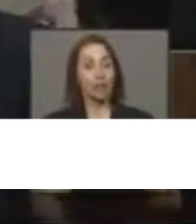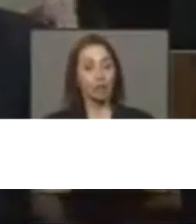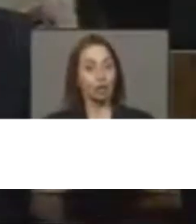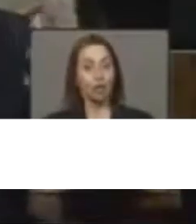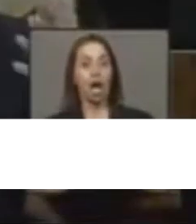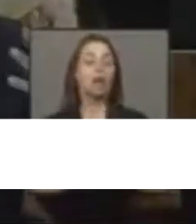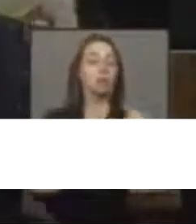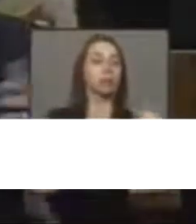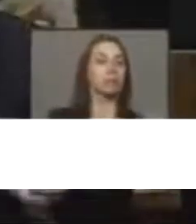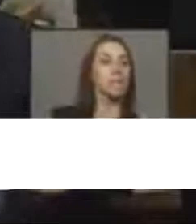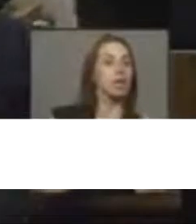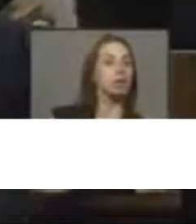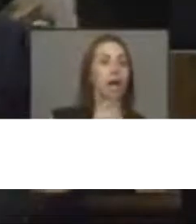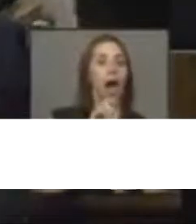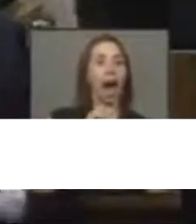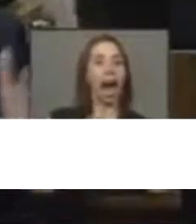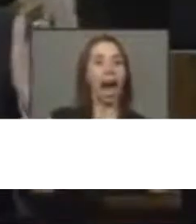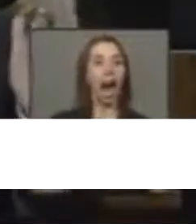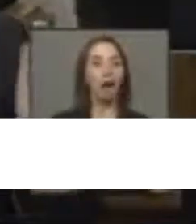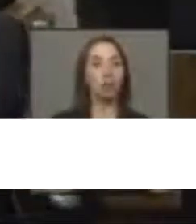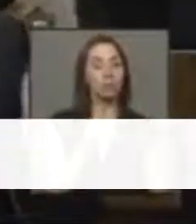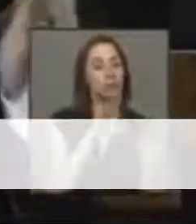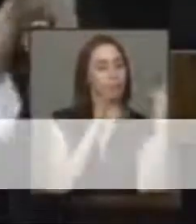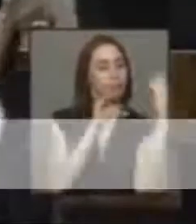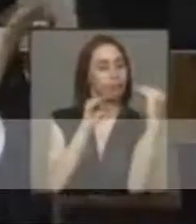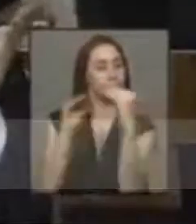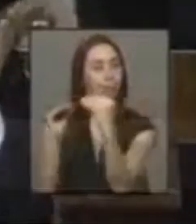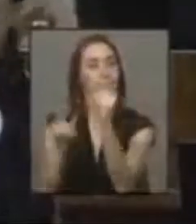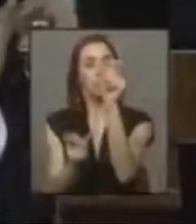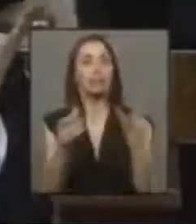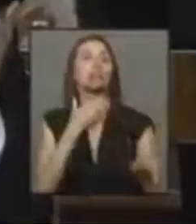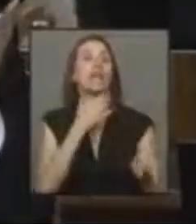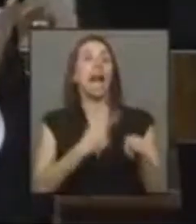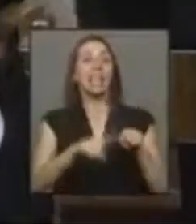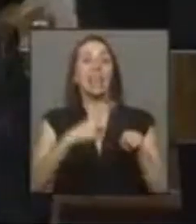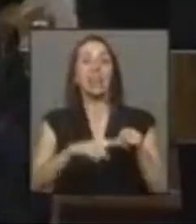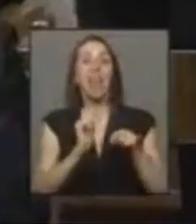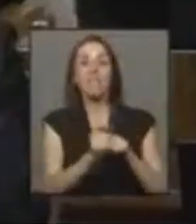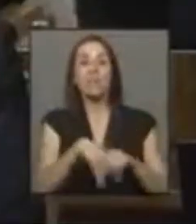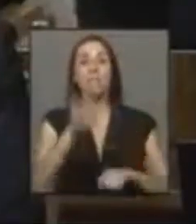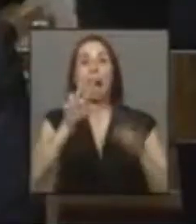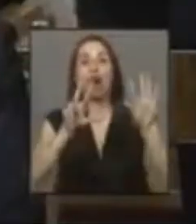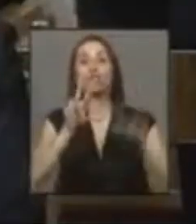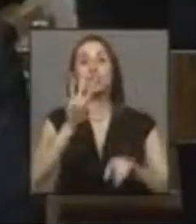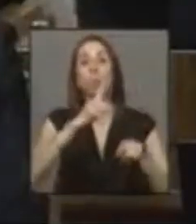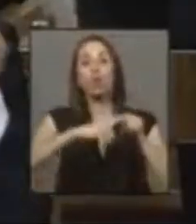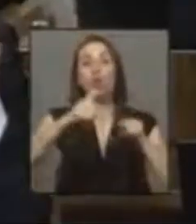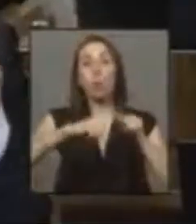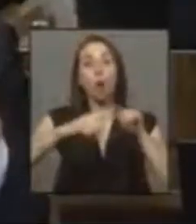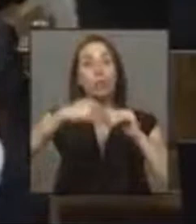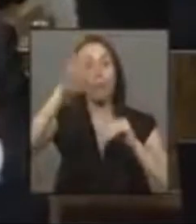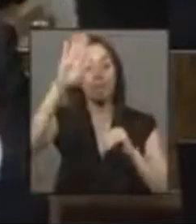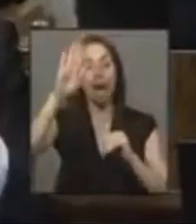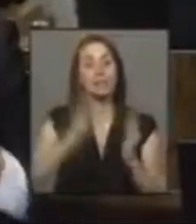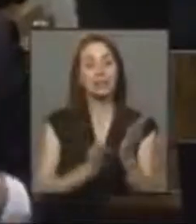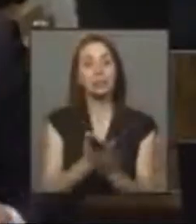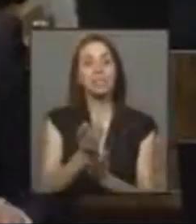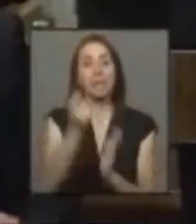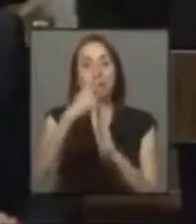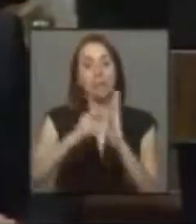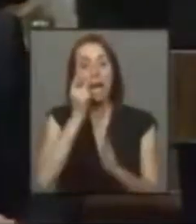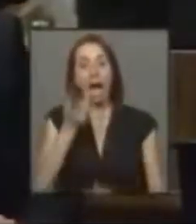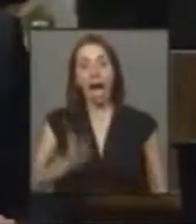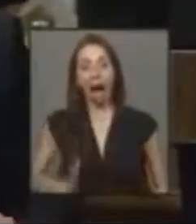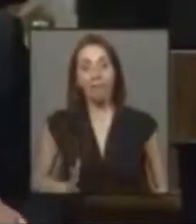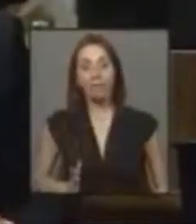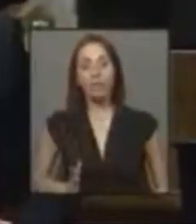de negociar, ¿no es cierto?, con las cajas de compensación, para que todos aquellos deudores de más de 84 cuotas, a partir de este mes de abril,